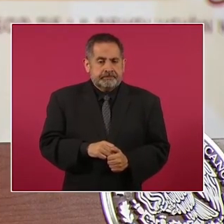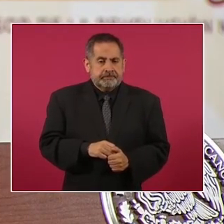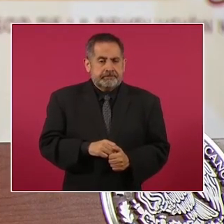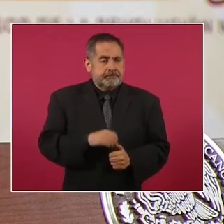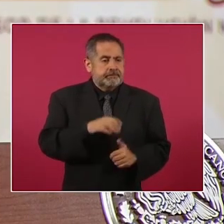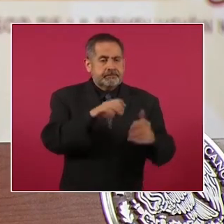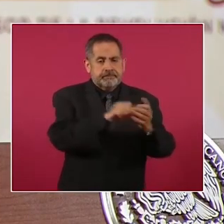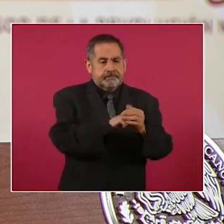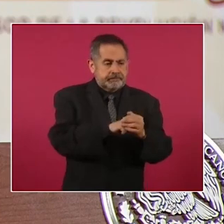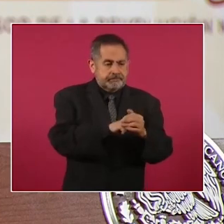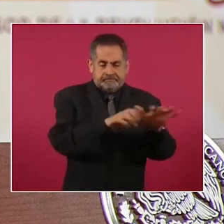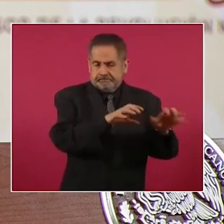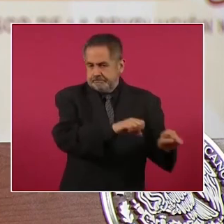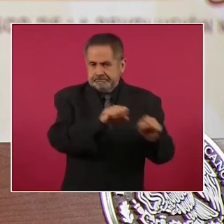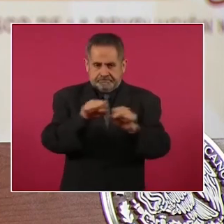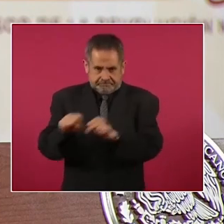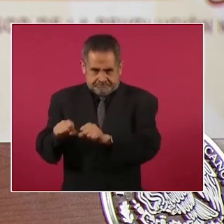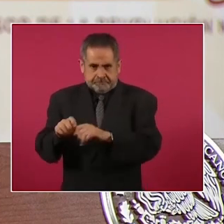hay una reacción